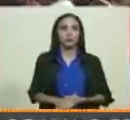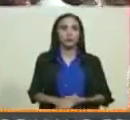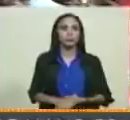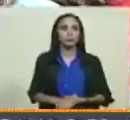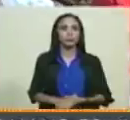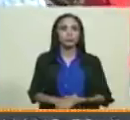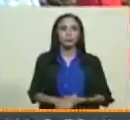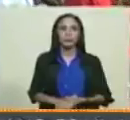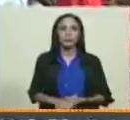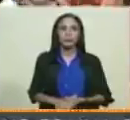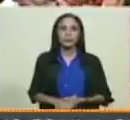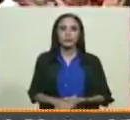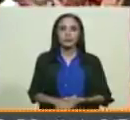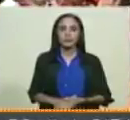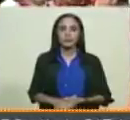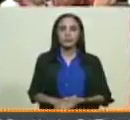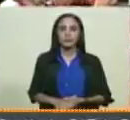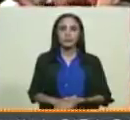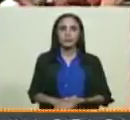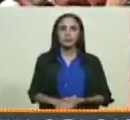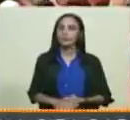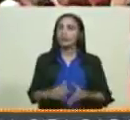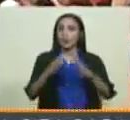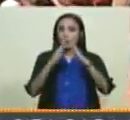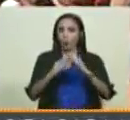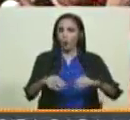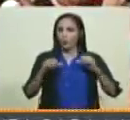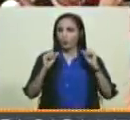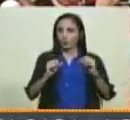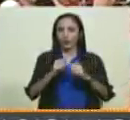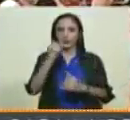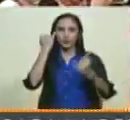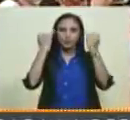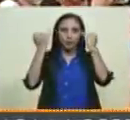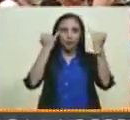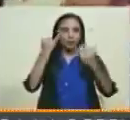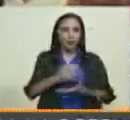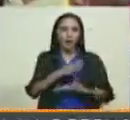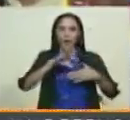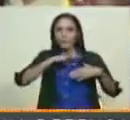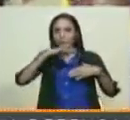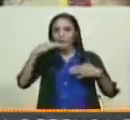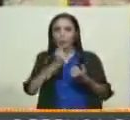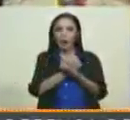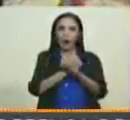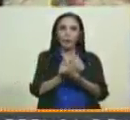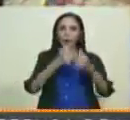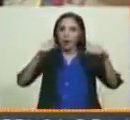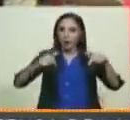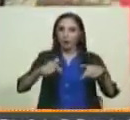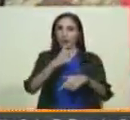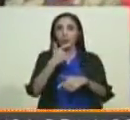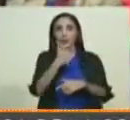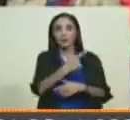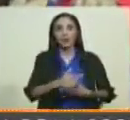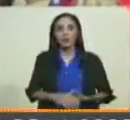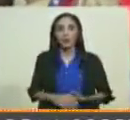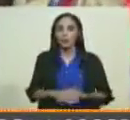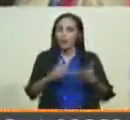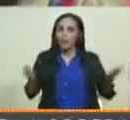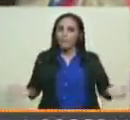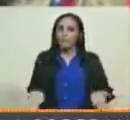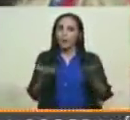Y él, con su fuerza y con su espíritu, está aquí diciéndonos: